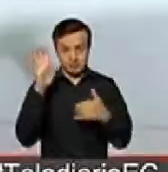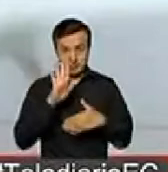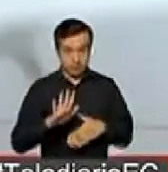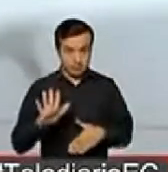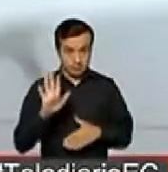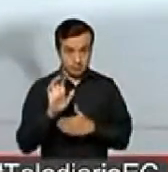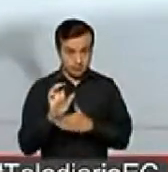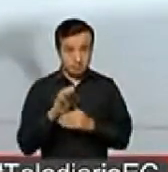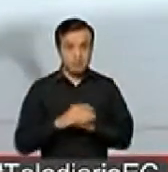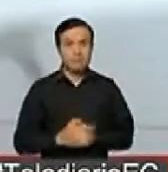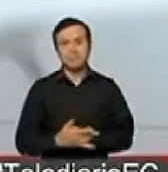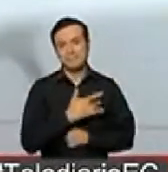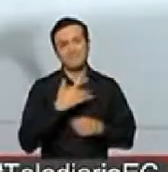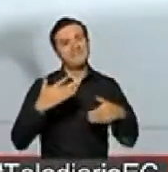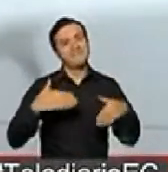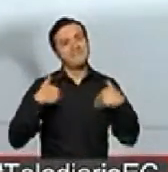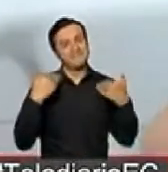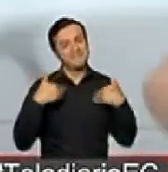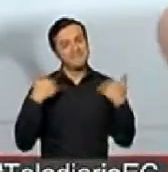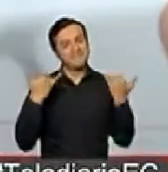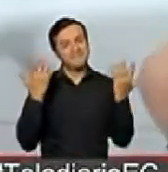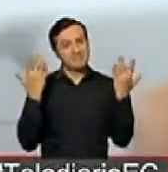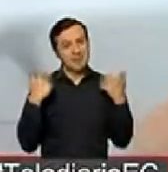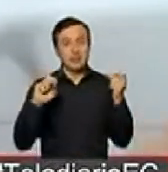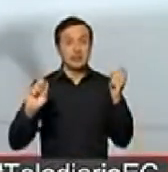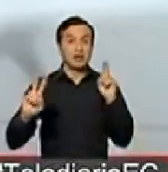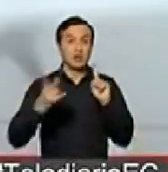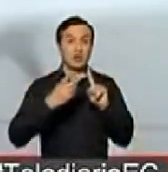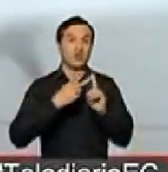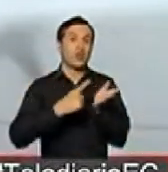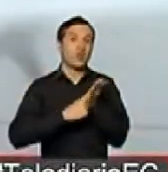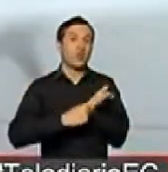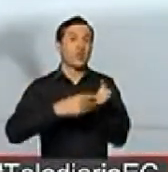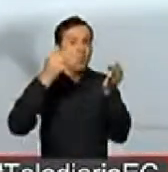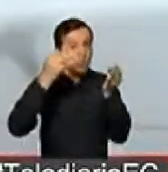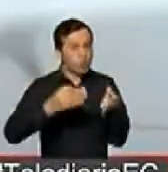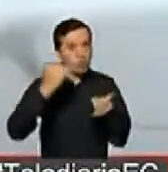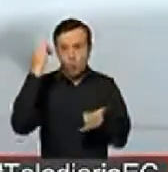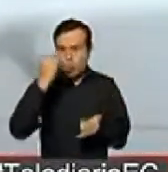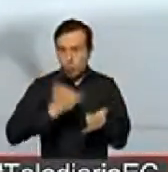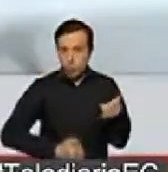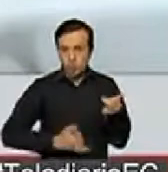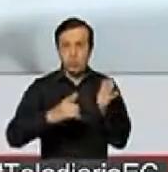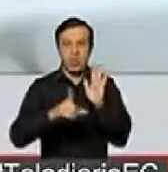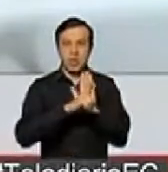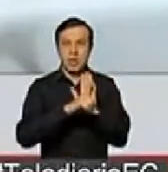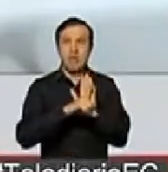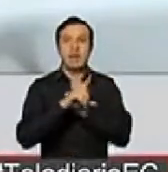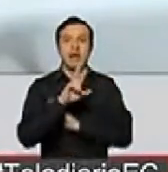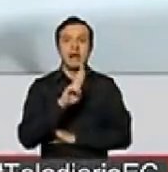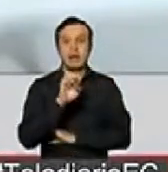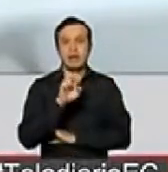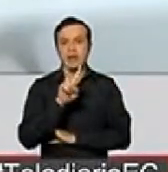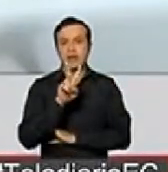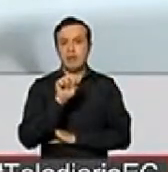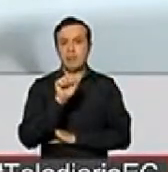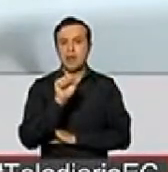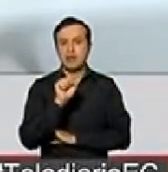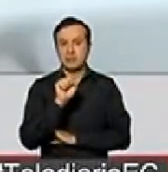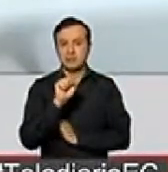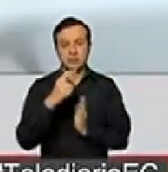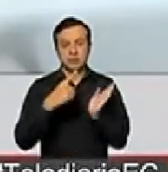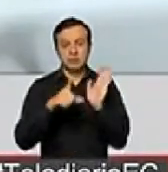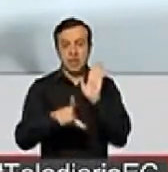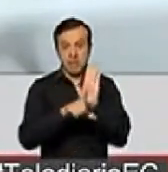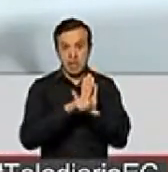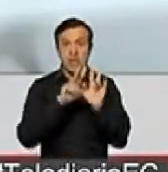nacional. Bueno, estoy contenta porque el día de hoy es el segundo y definitivo debate de esta ley REVAS, que son las siglas de este registro ecuatoriano